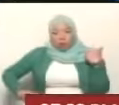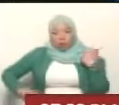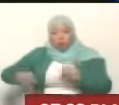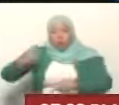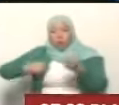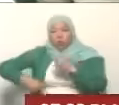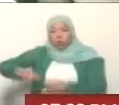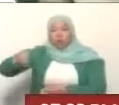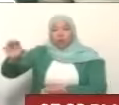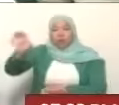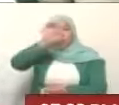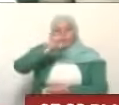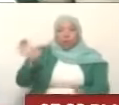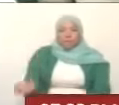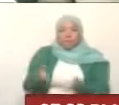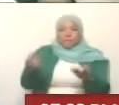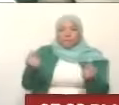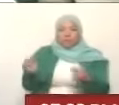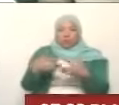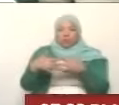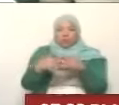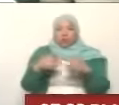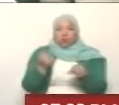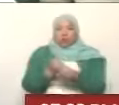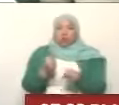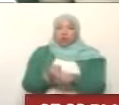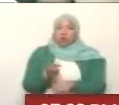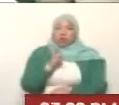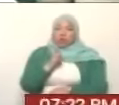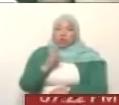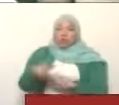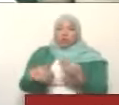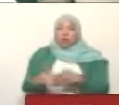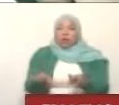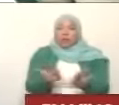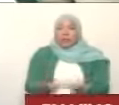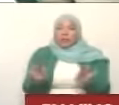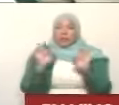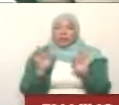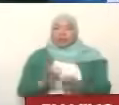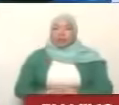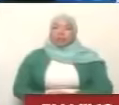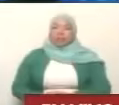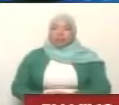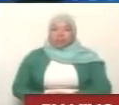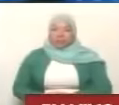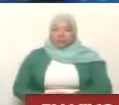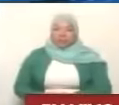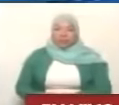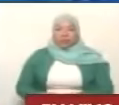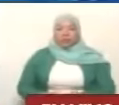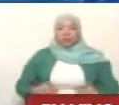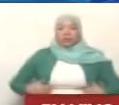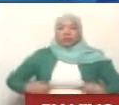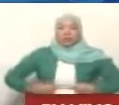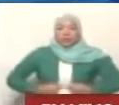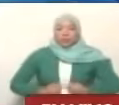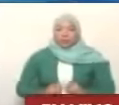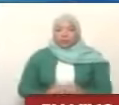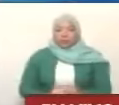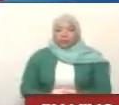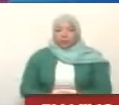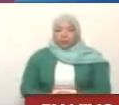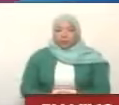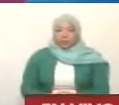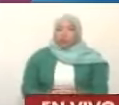Comercio Exterior, Promoción de Inversión y Superintendente Nacional de las Zonas Económicas Especiales, por ley, la ley orgánica